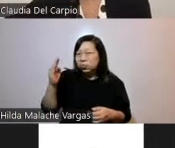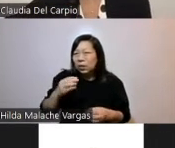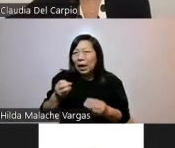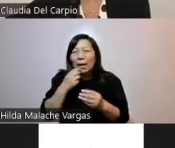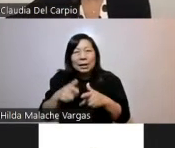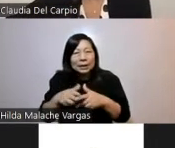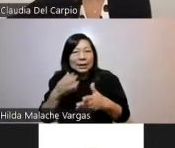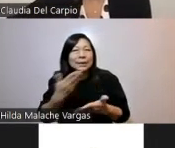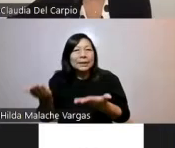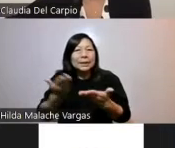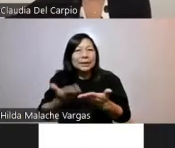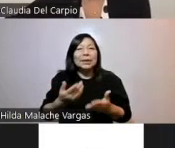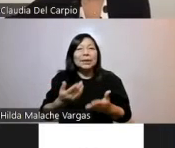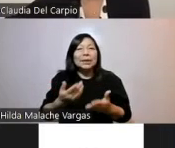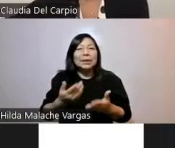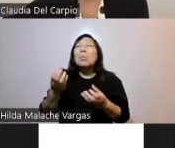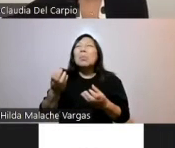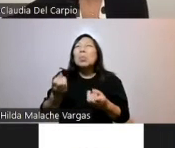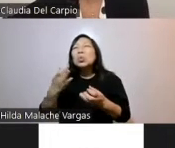bacterias que habitan en nuestra vagina.